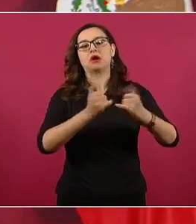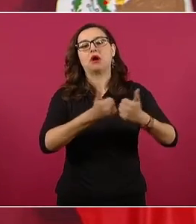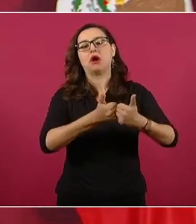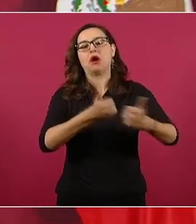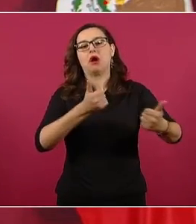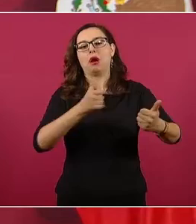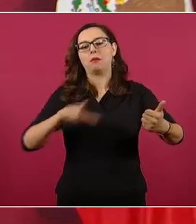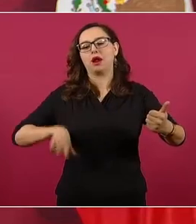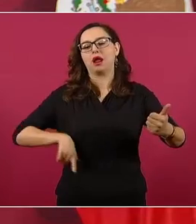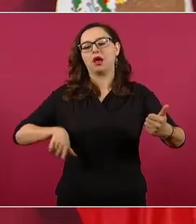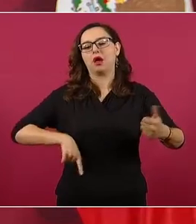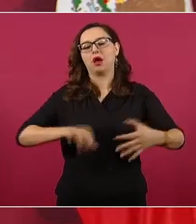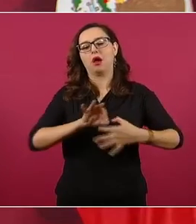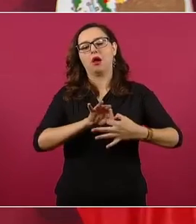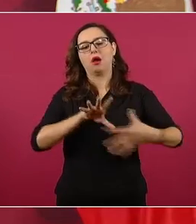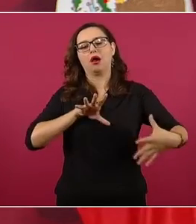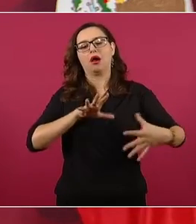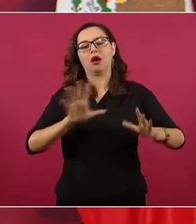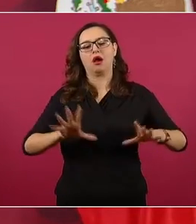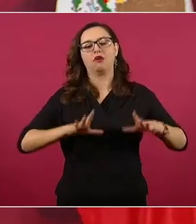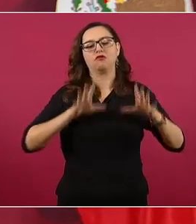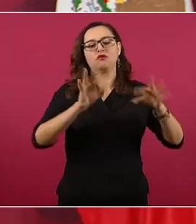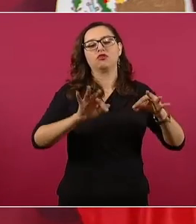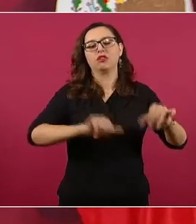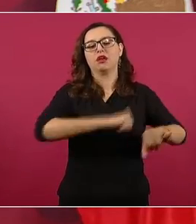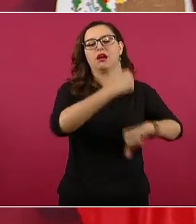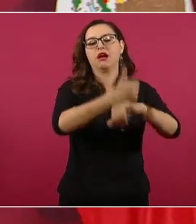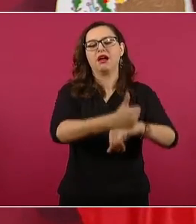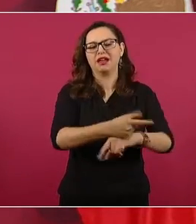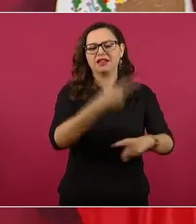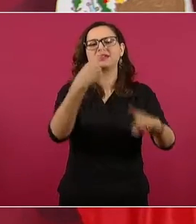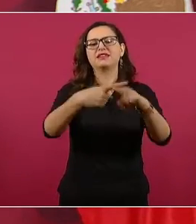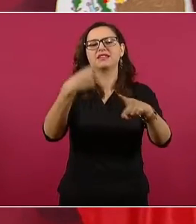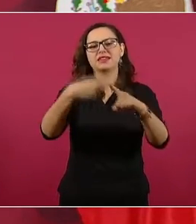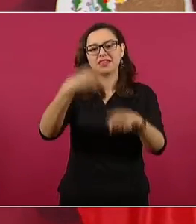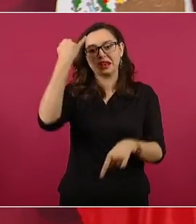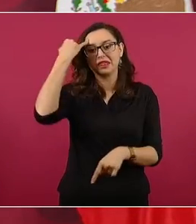Pues estos asesores internacionales.